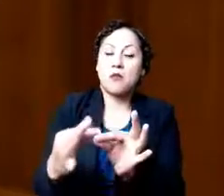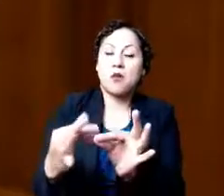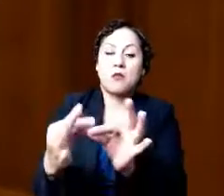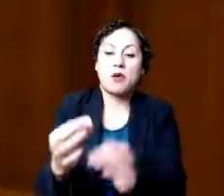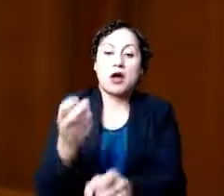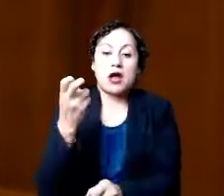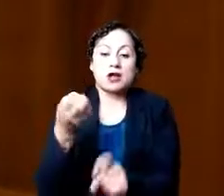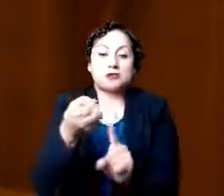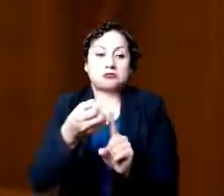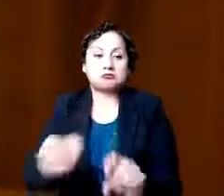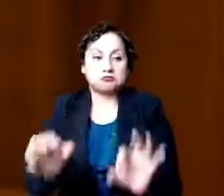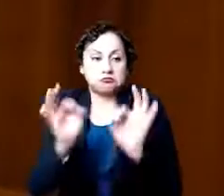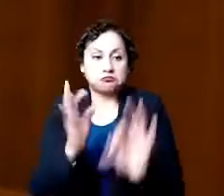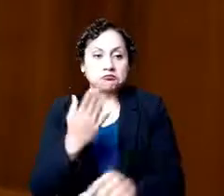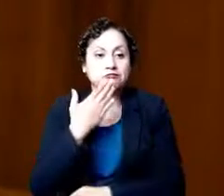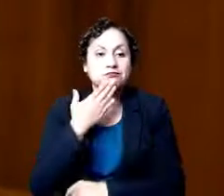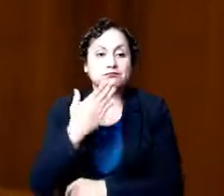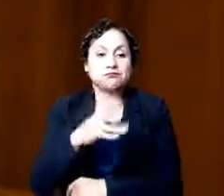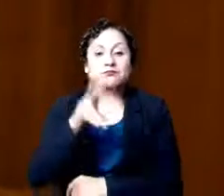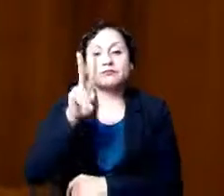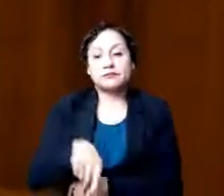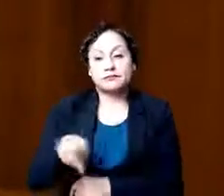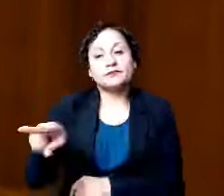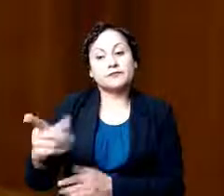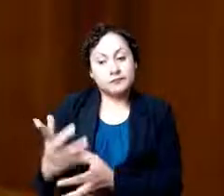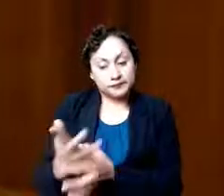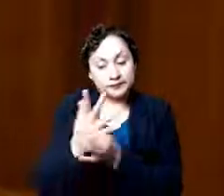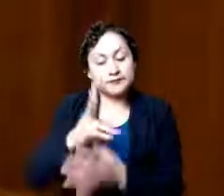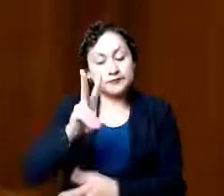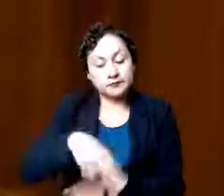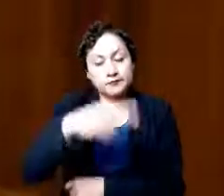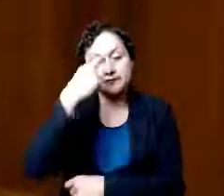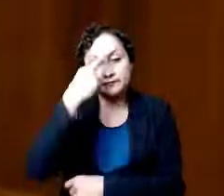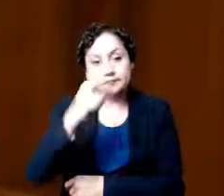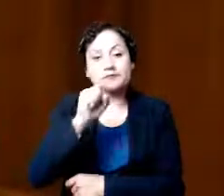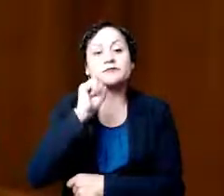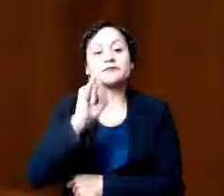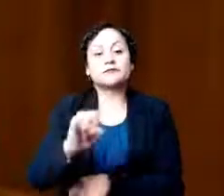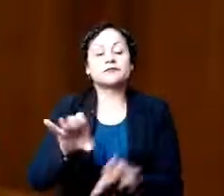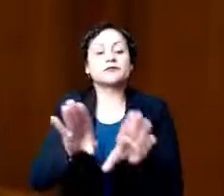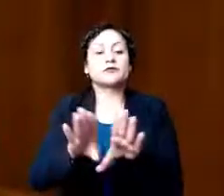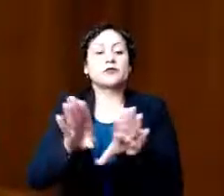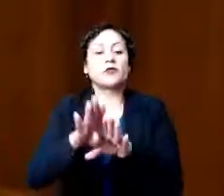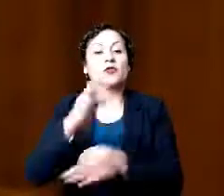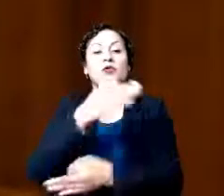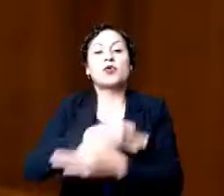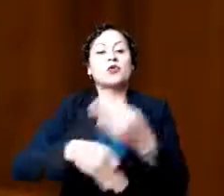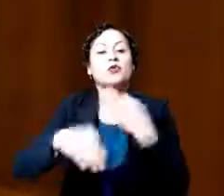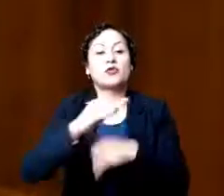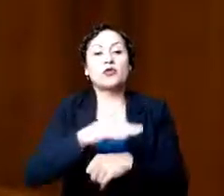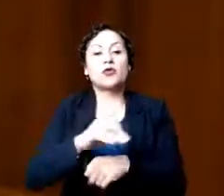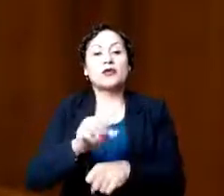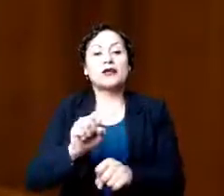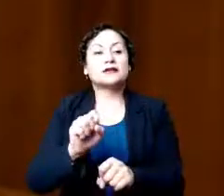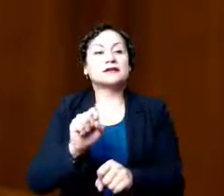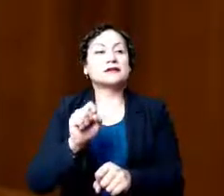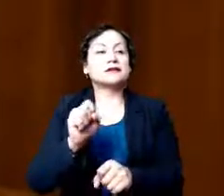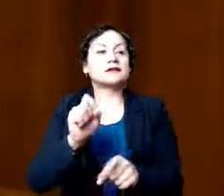responsable. Y tiene razón, comparto con usted que todas las autorizaciones, no por el simple hecho de que se expidan, quieren decir que